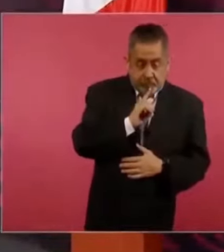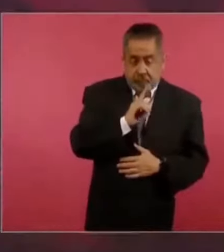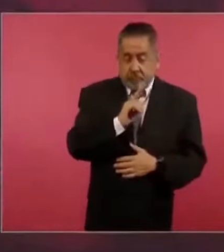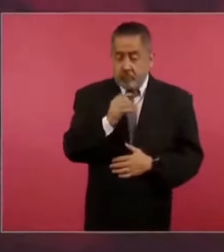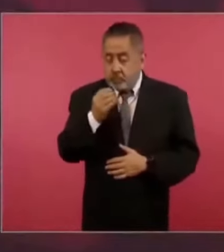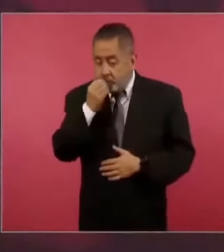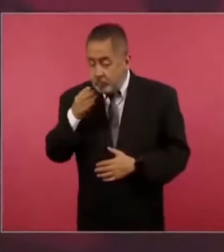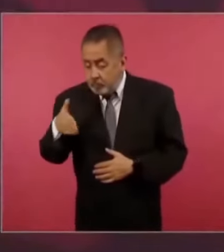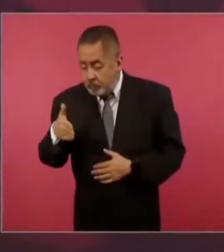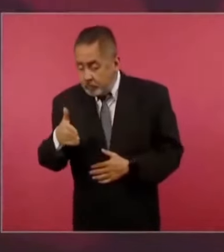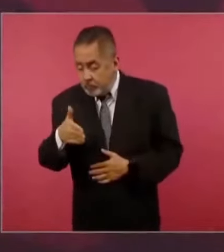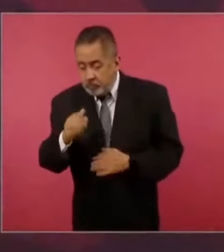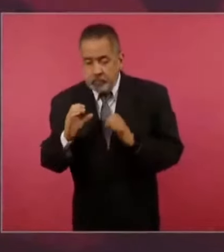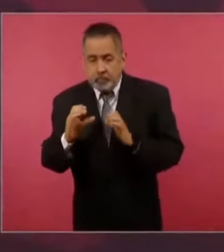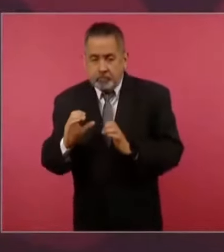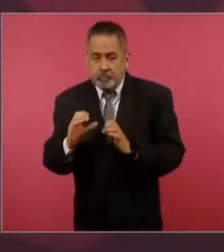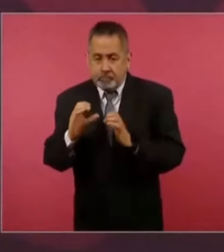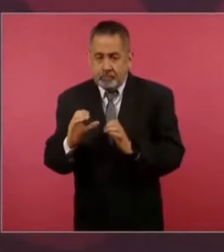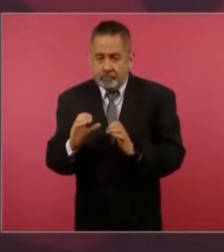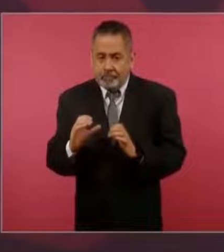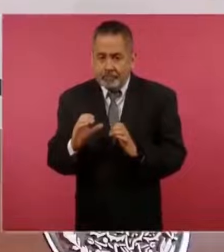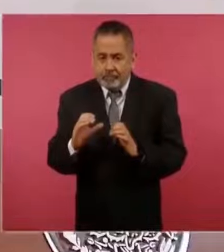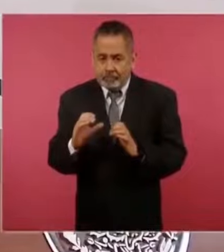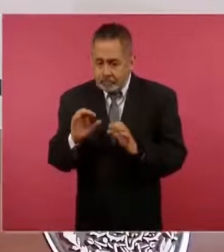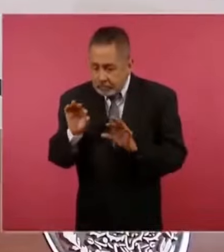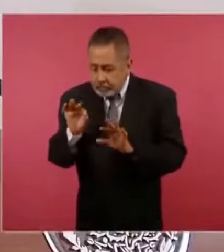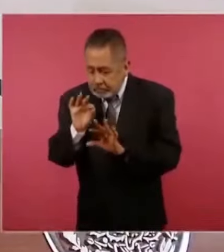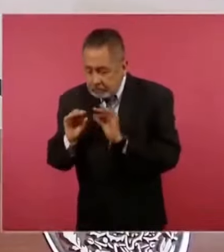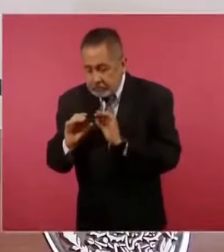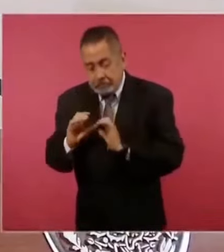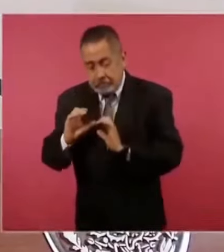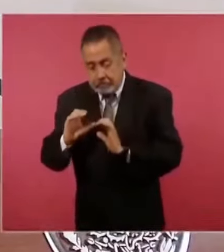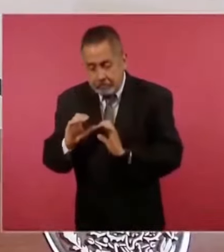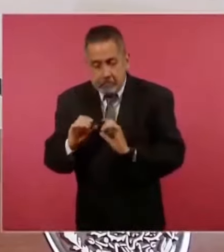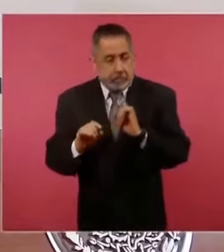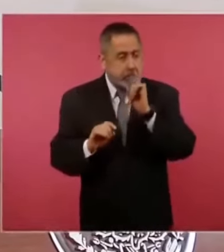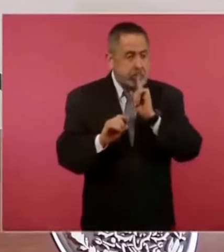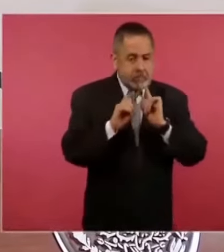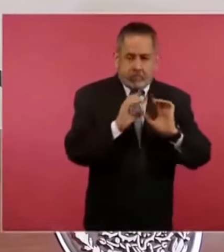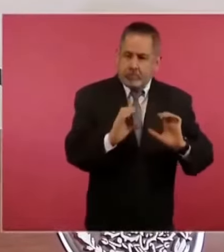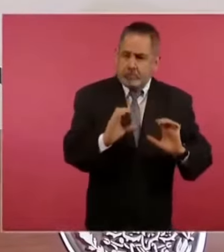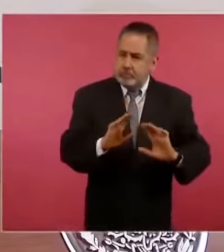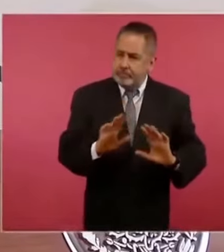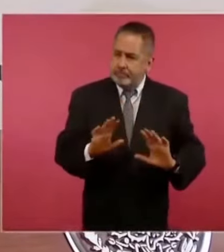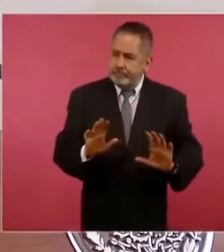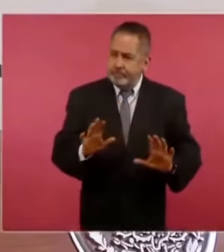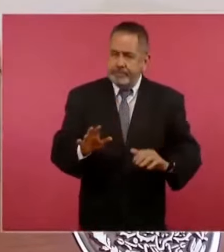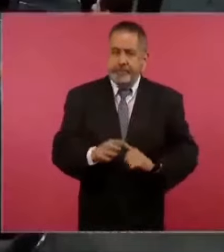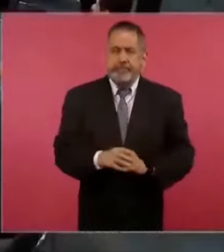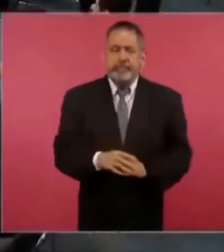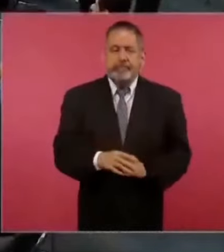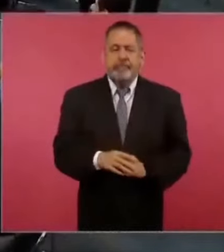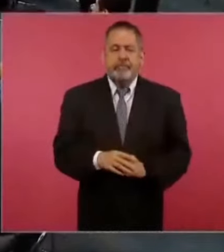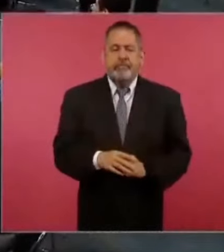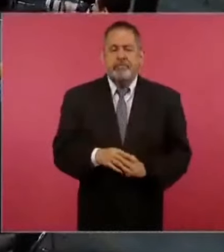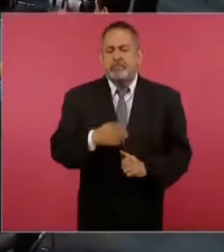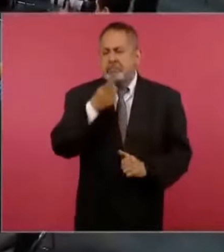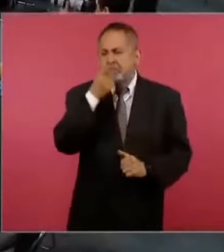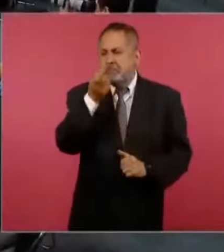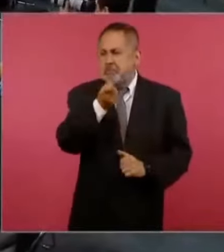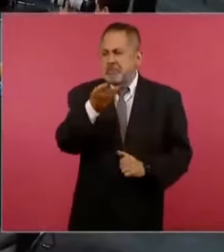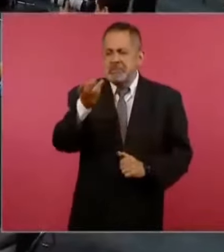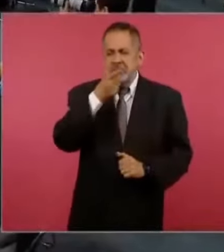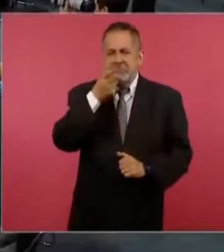mucho cuidado porque sí alguien dijo de que este